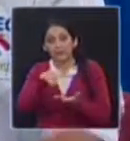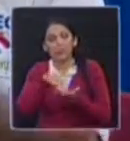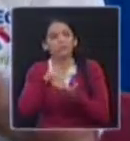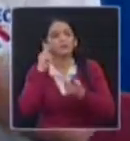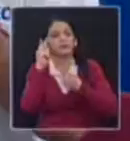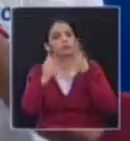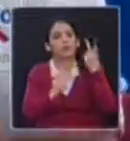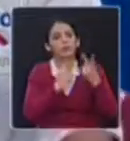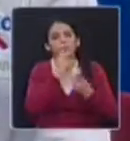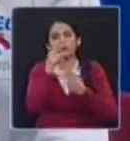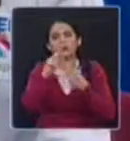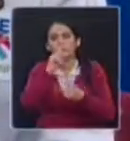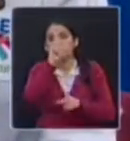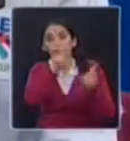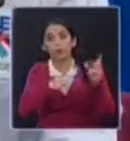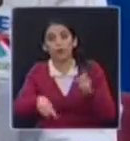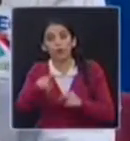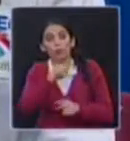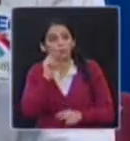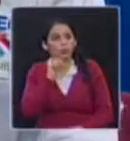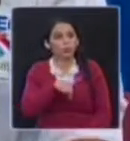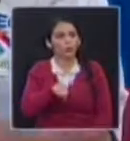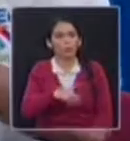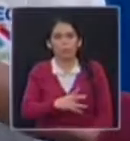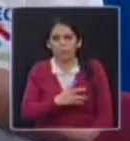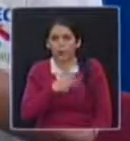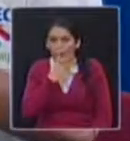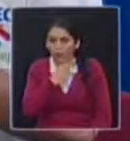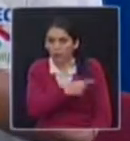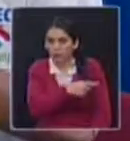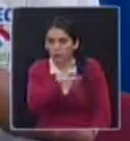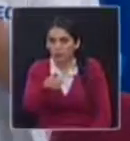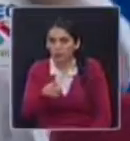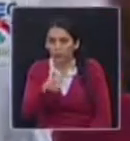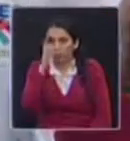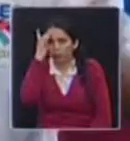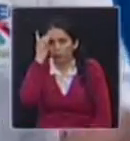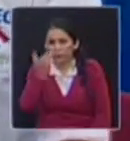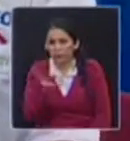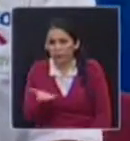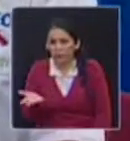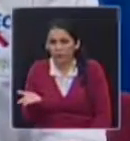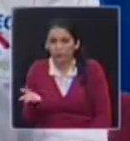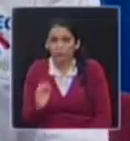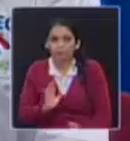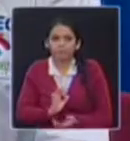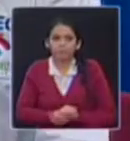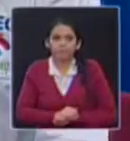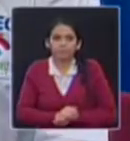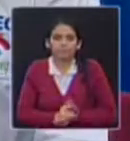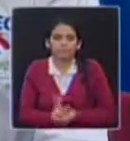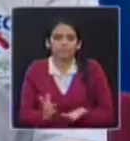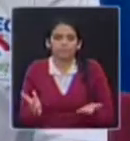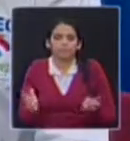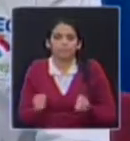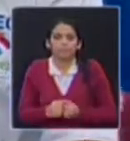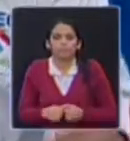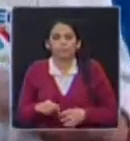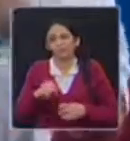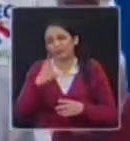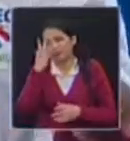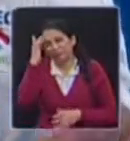muy molesta por esta actitud que ha tenido la oposición de botar latas de